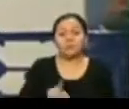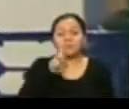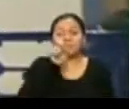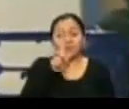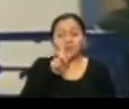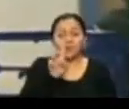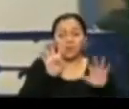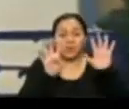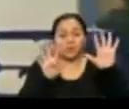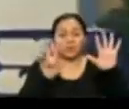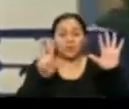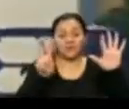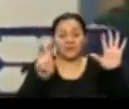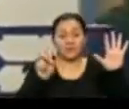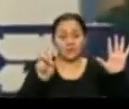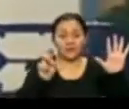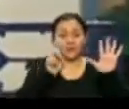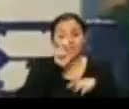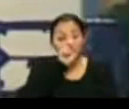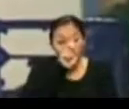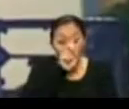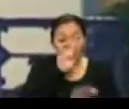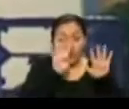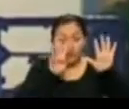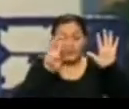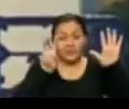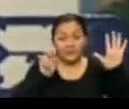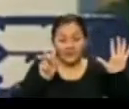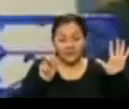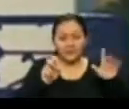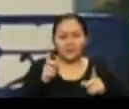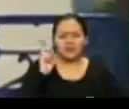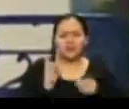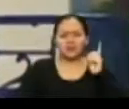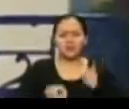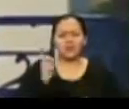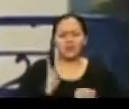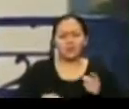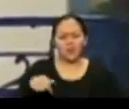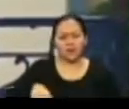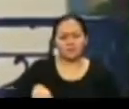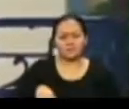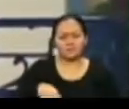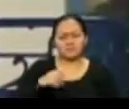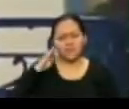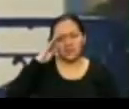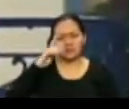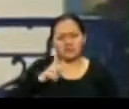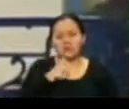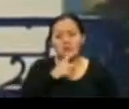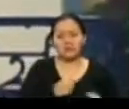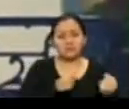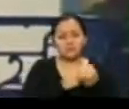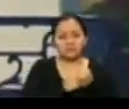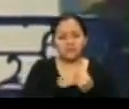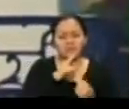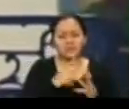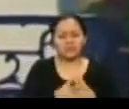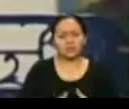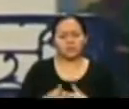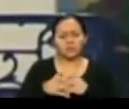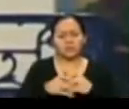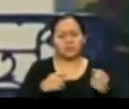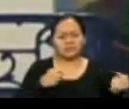por la centésima parte de lo que hemos hecho, dictaduras militares apoyadas por Estados Unidos, nos